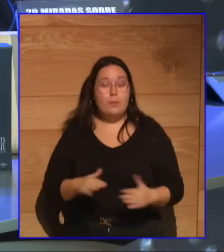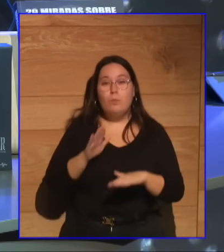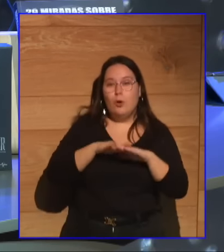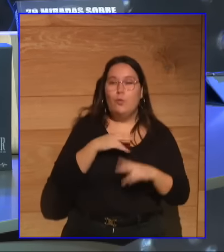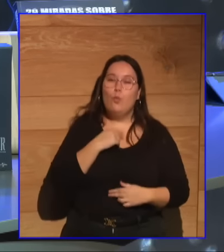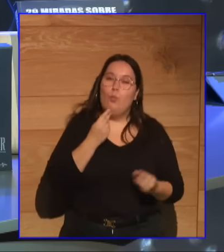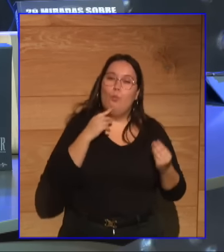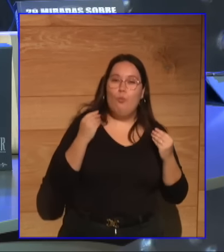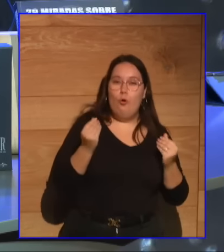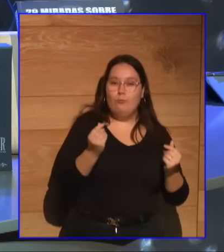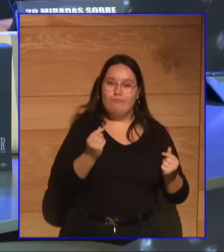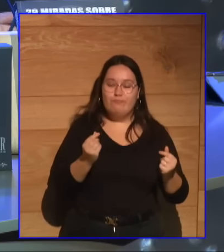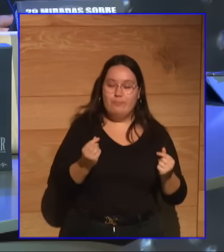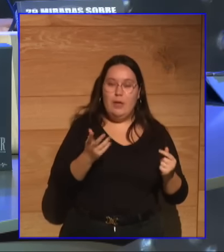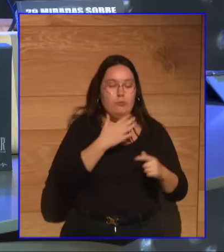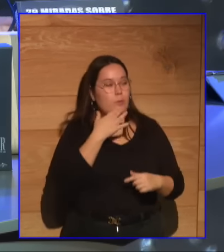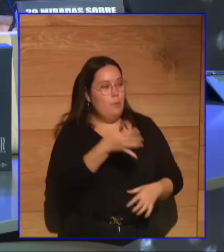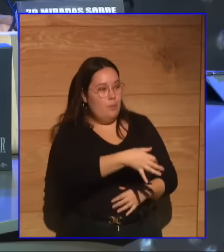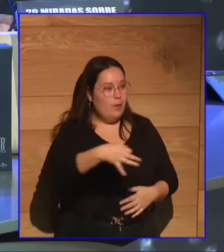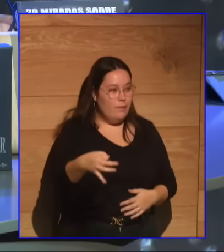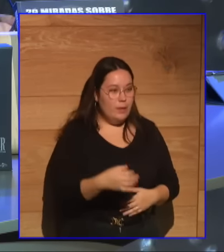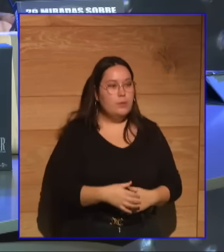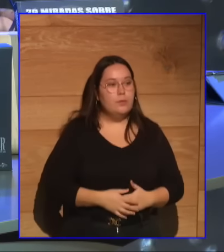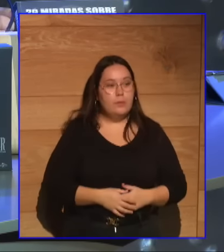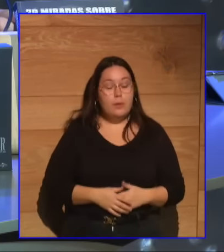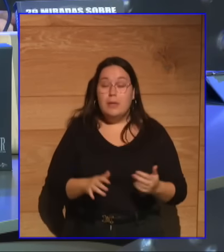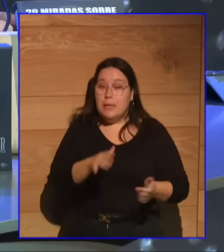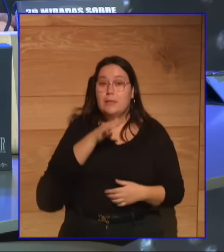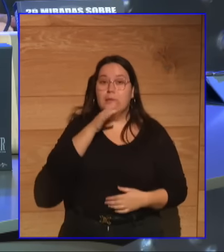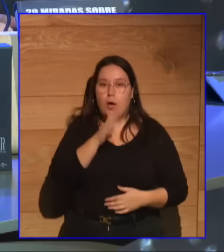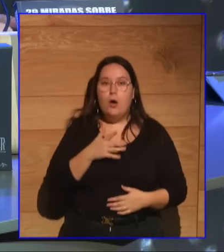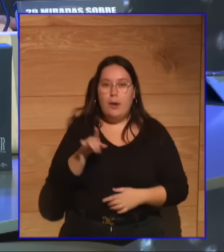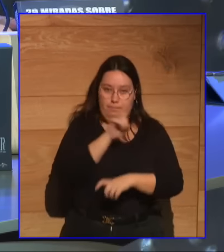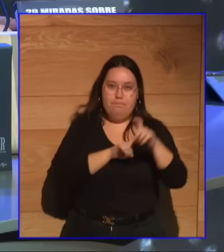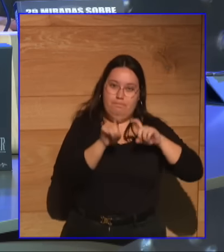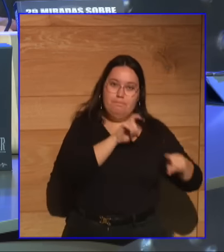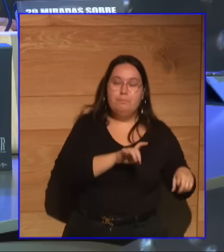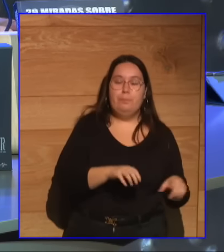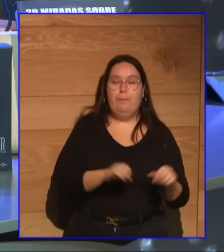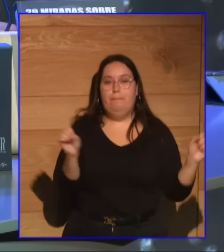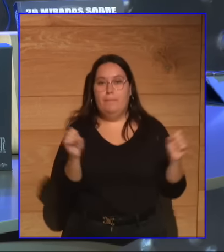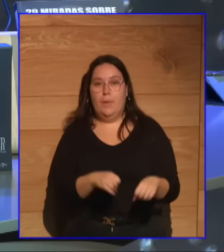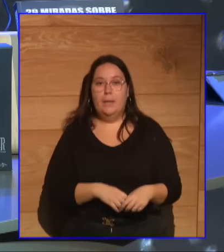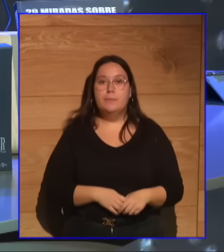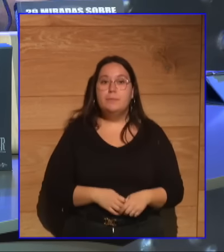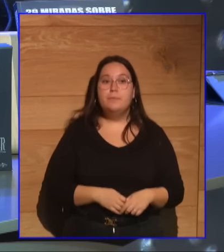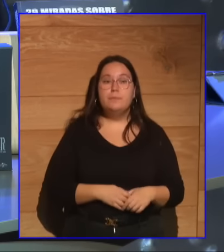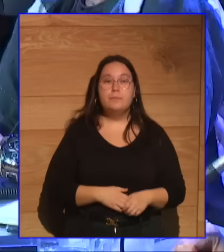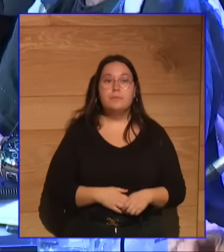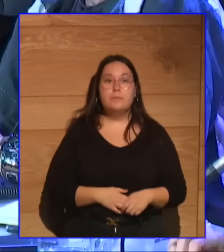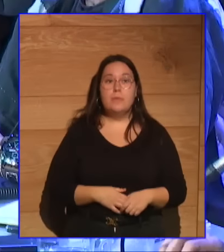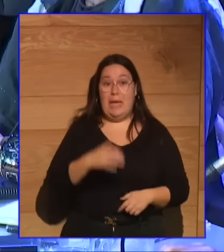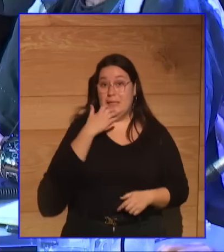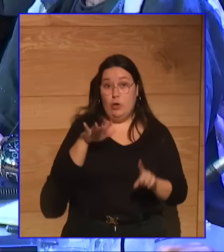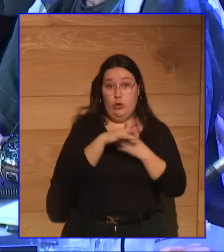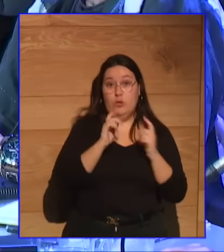le doy ese tono. Ha quedado genial. ¿Verdad? Está estupendo. Está increíble. Y ahora vamos a rebobinar. Venga. Porque no nos queda más remedio que si